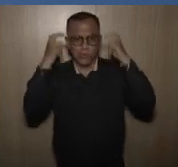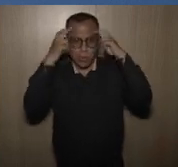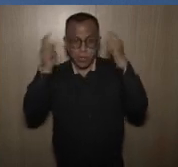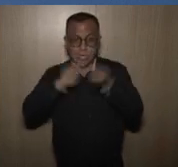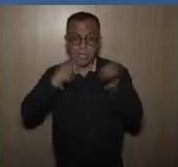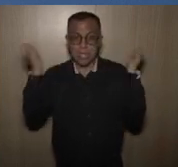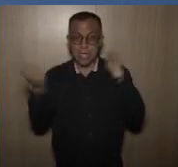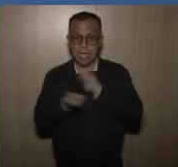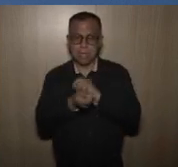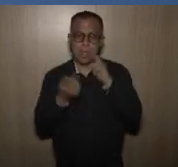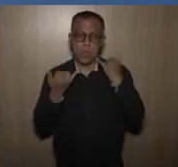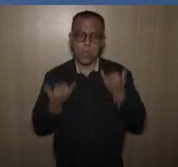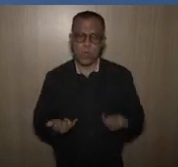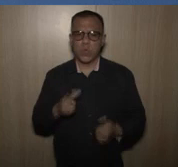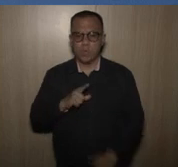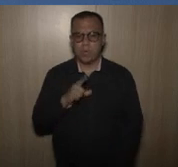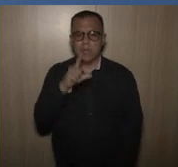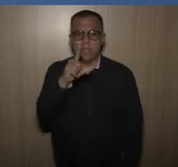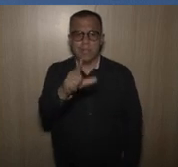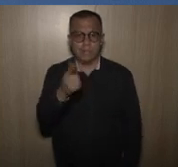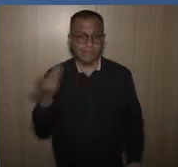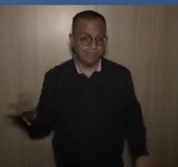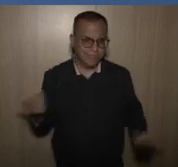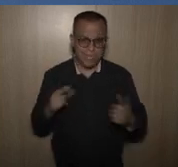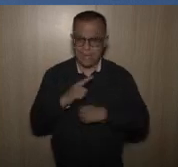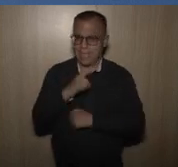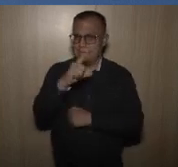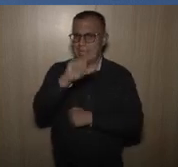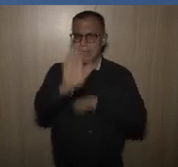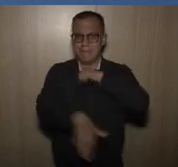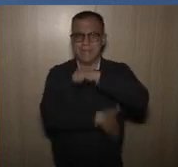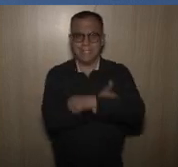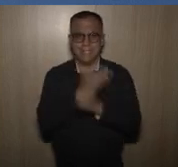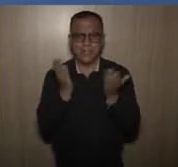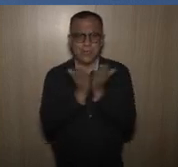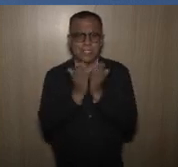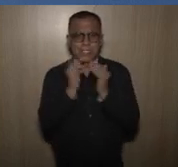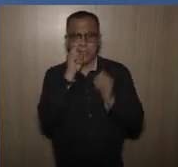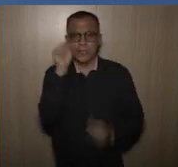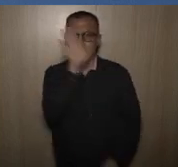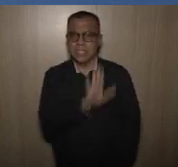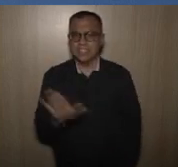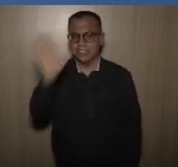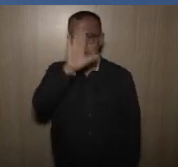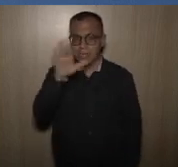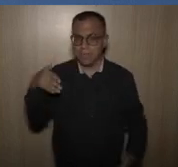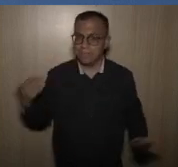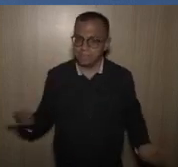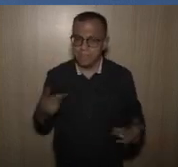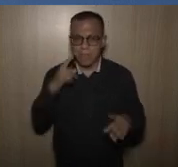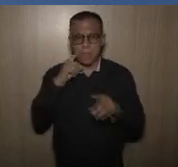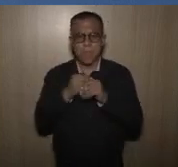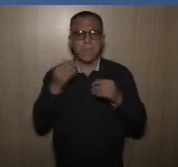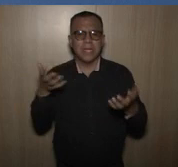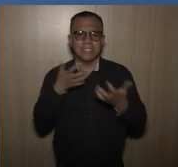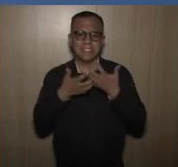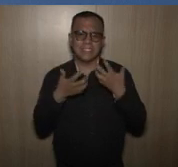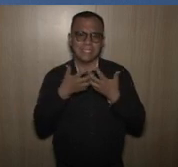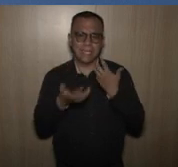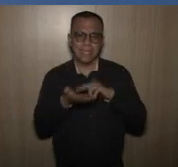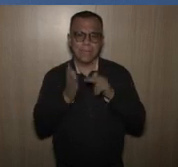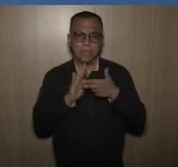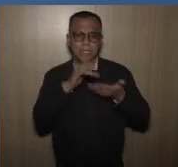cambio requiere de liderazgo. Un liderazgo, claro, del Ministerio de Educación Nacional, pero un liderazgo también del sistema, de